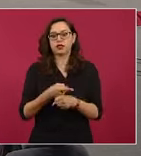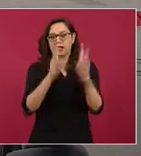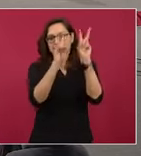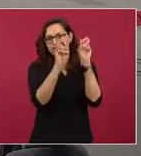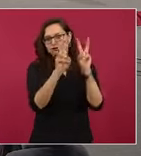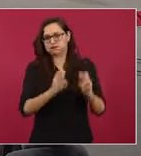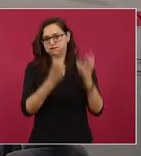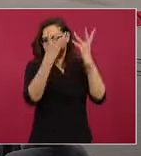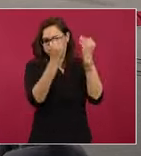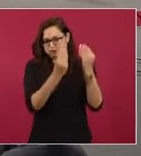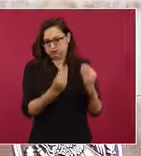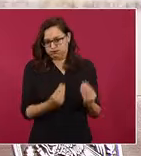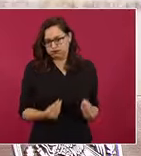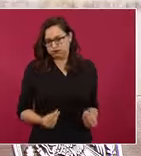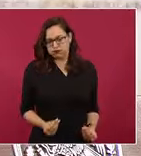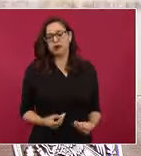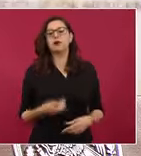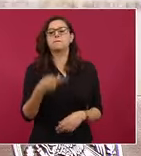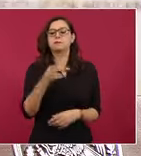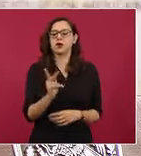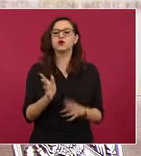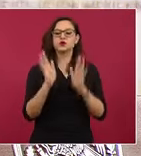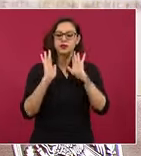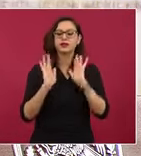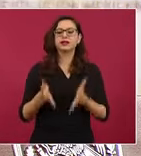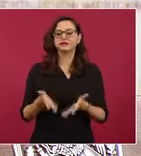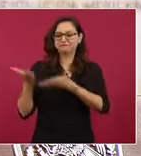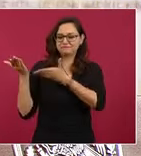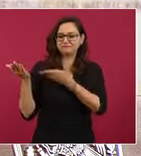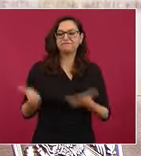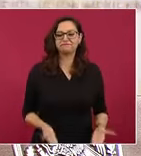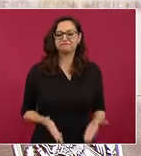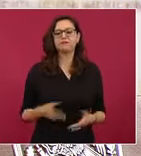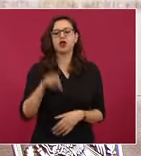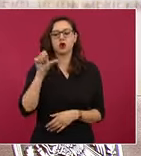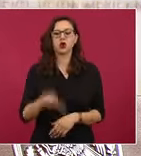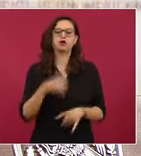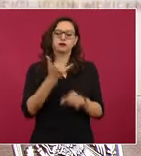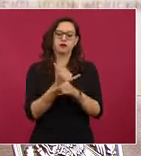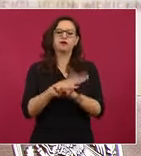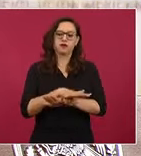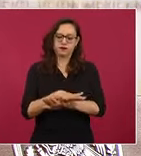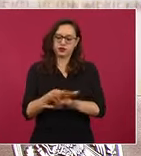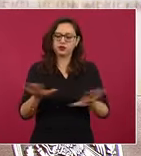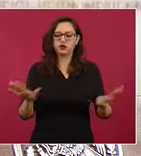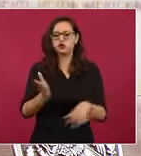a informar como lo hacemos siempre.